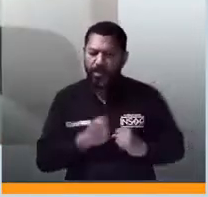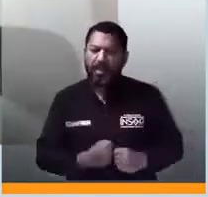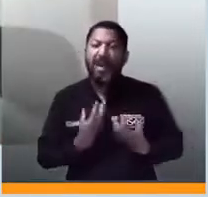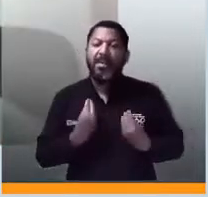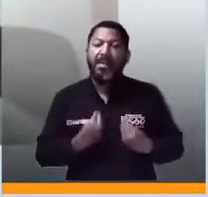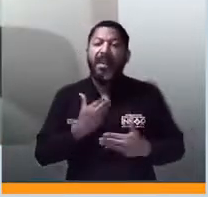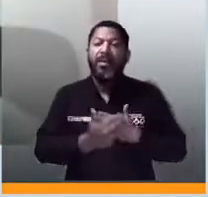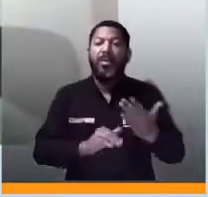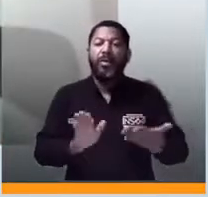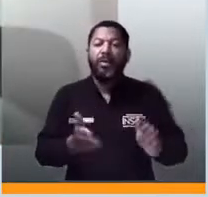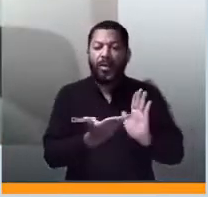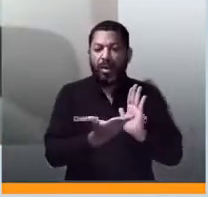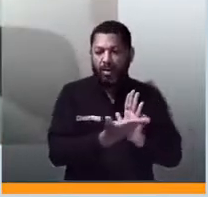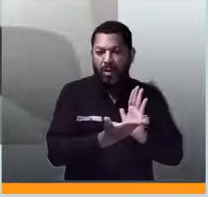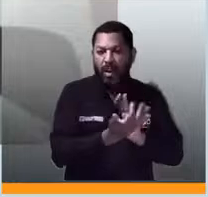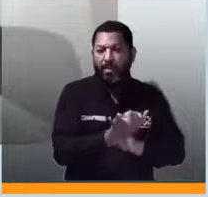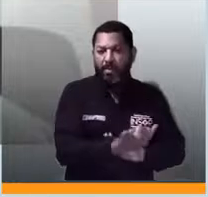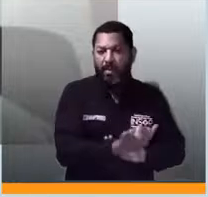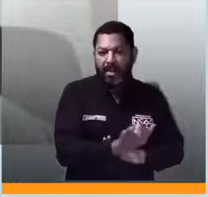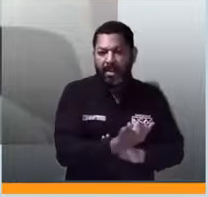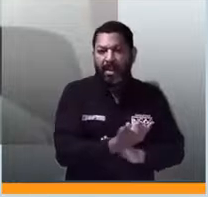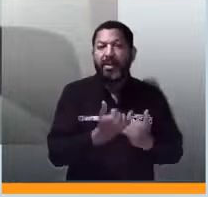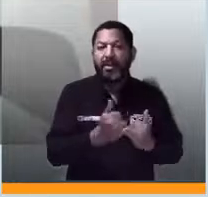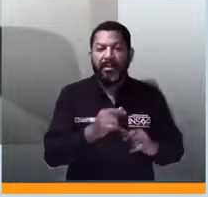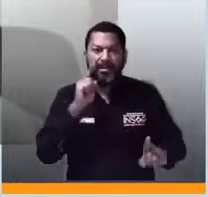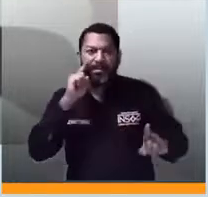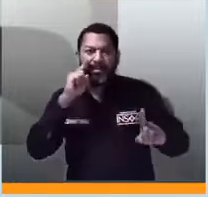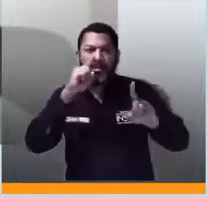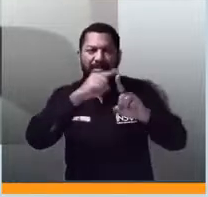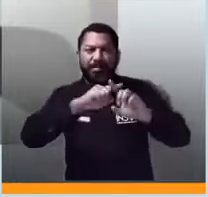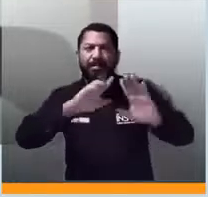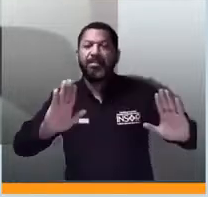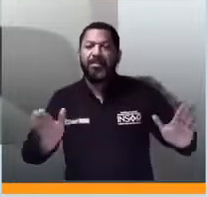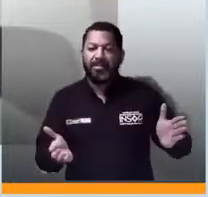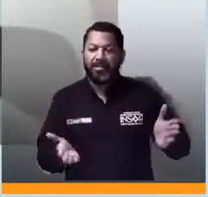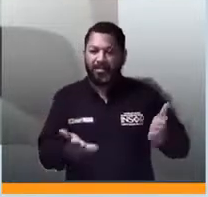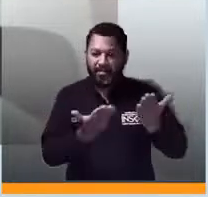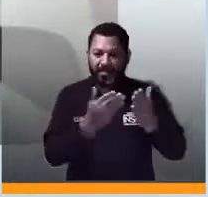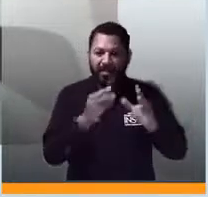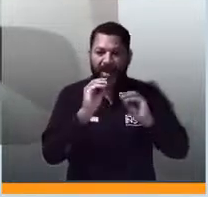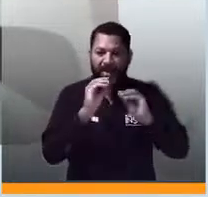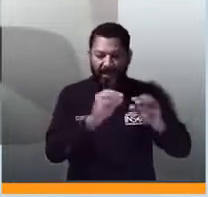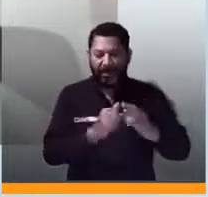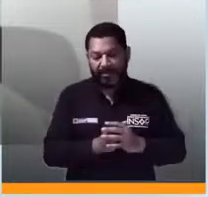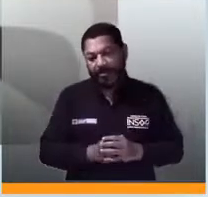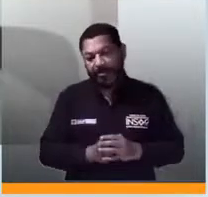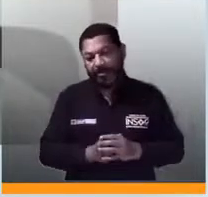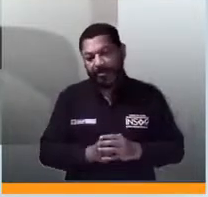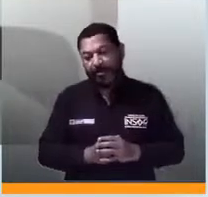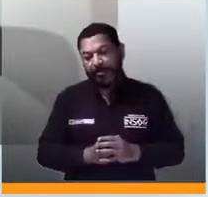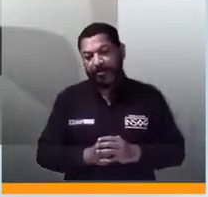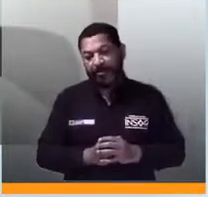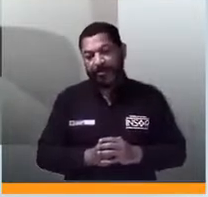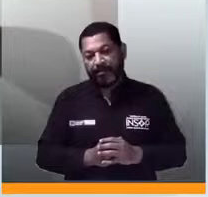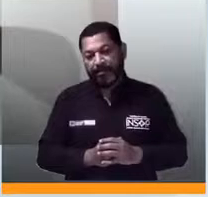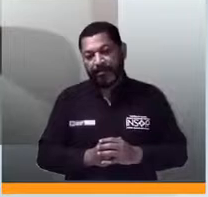un proceso educativo como el que estamos aspirando todos los días en la intencionalidad formativa. Así que yo creo que